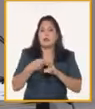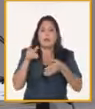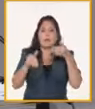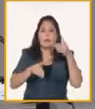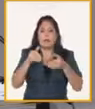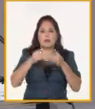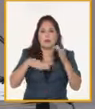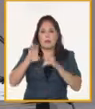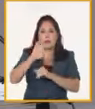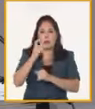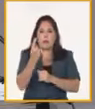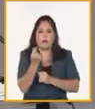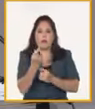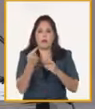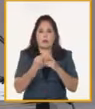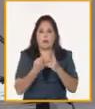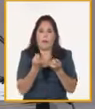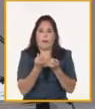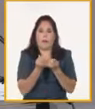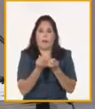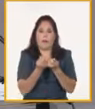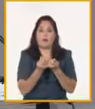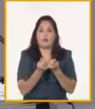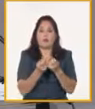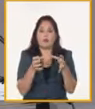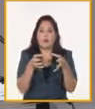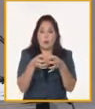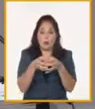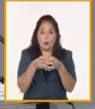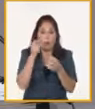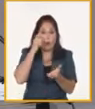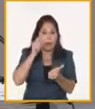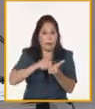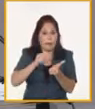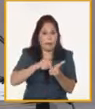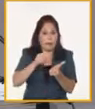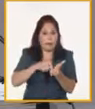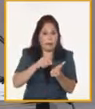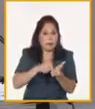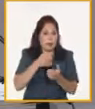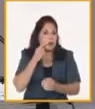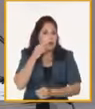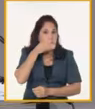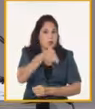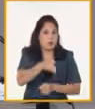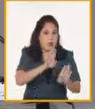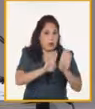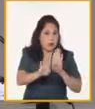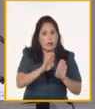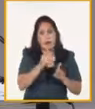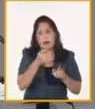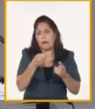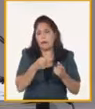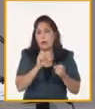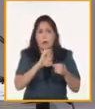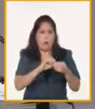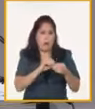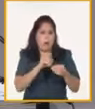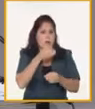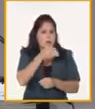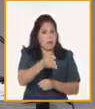ministerio donde se integran todos los cuerpos de inspección se verifican las cuestiones relacionadas con el pago de los tributos pero